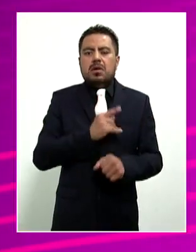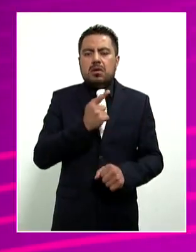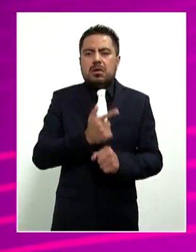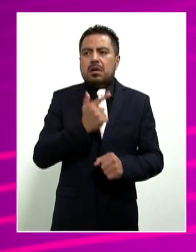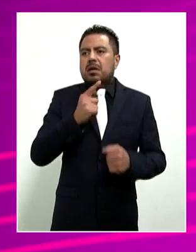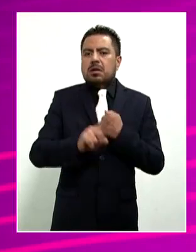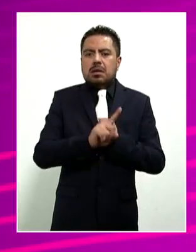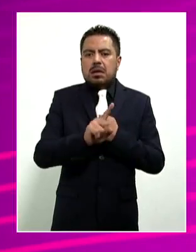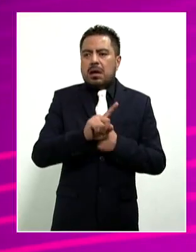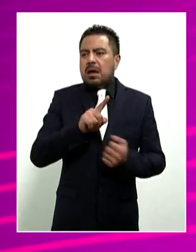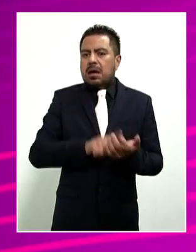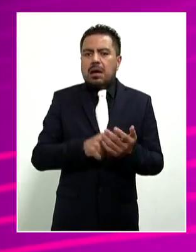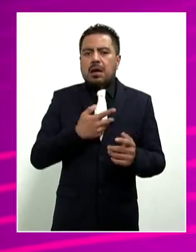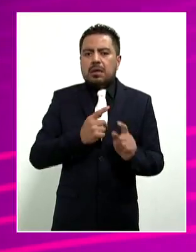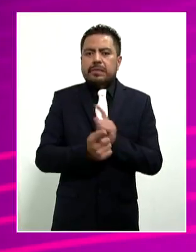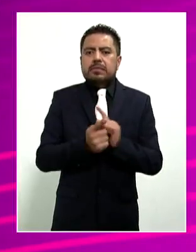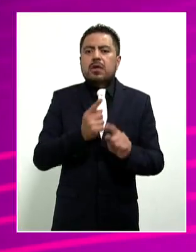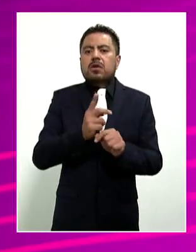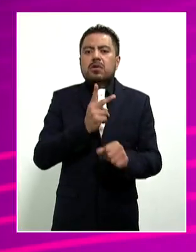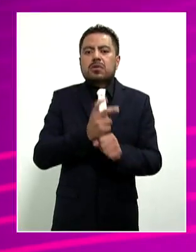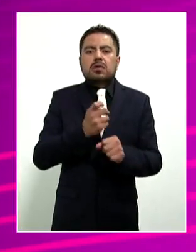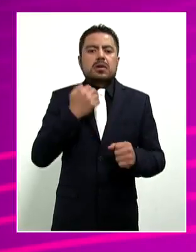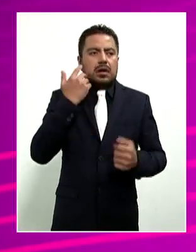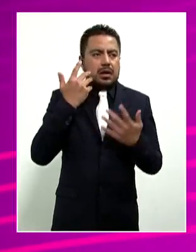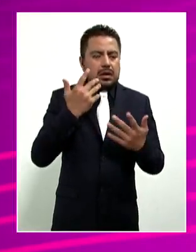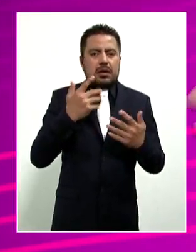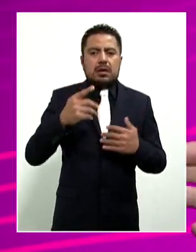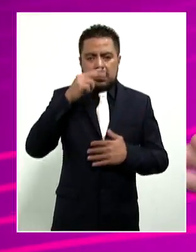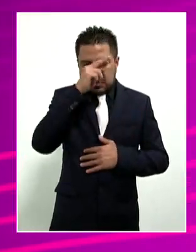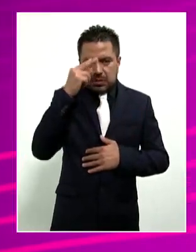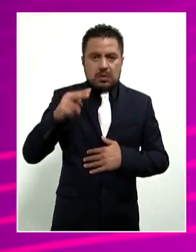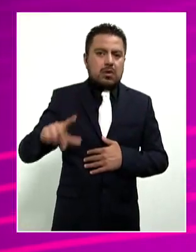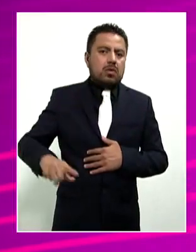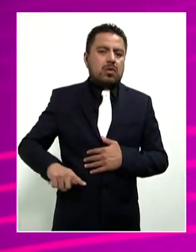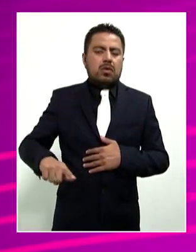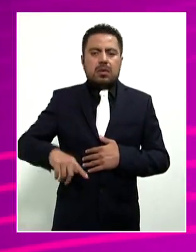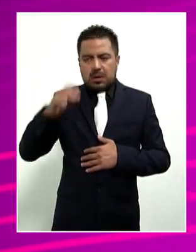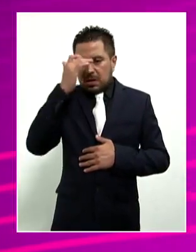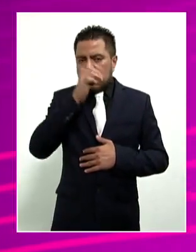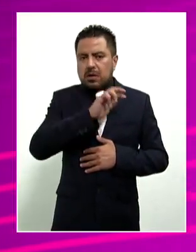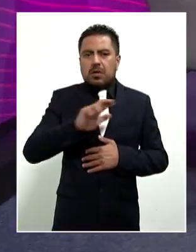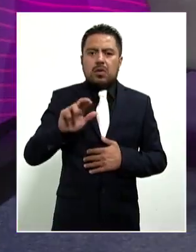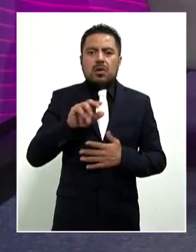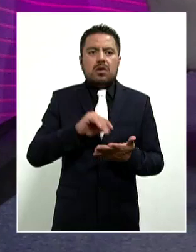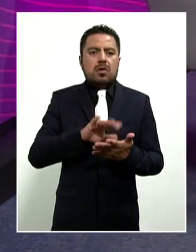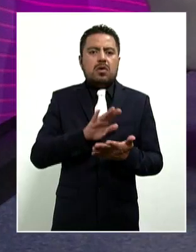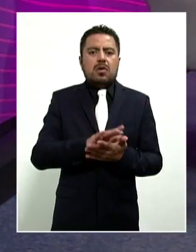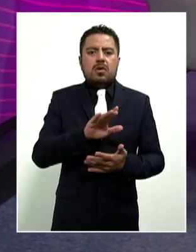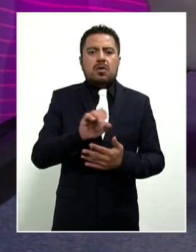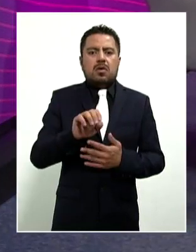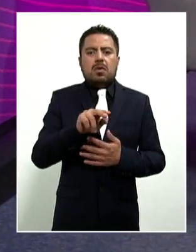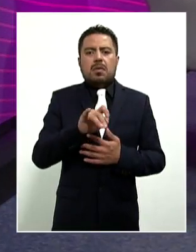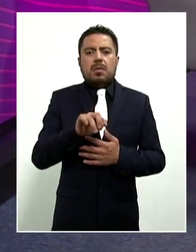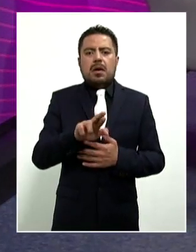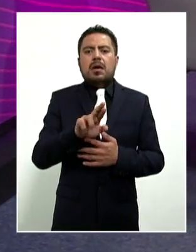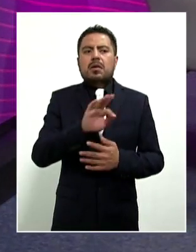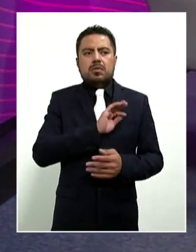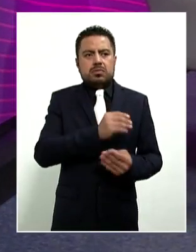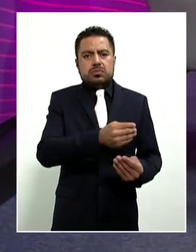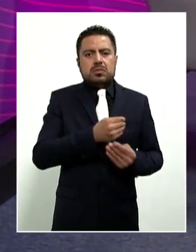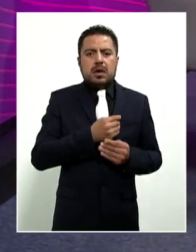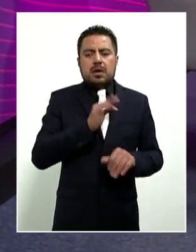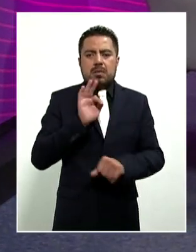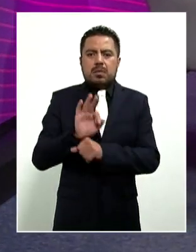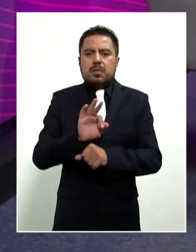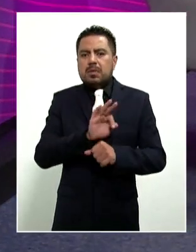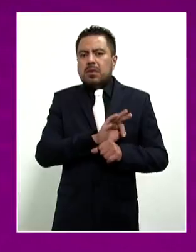enfrentamos, y dos, queremos que el gobierno de México, mediante reconocimiento ante la Comar, nos dé